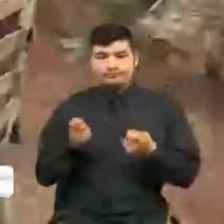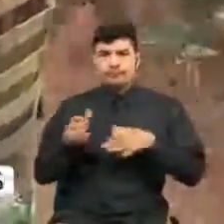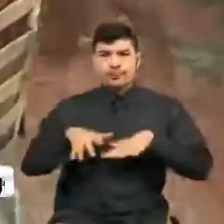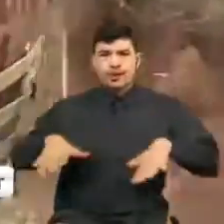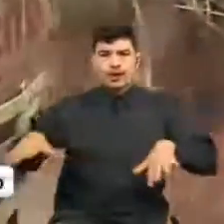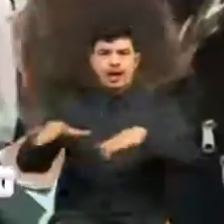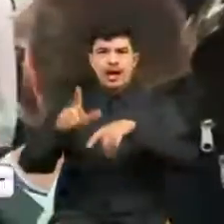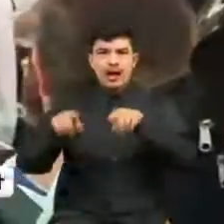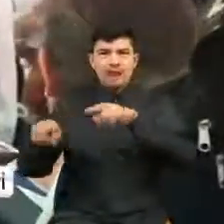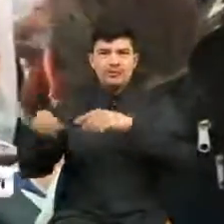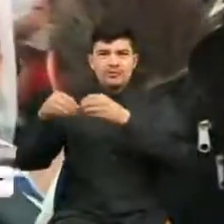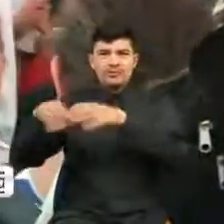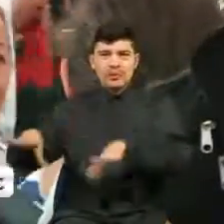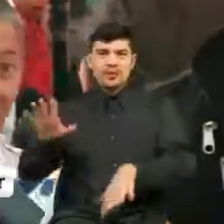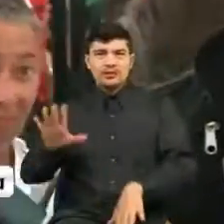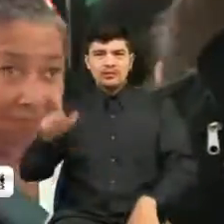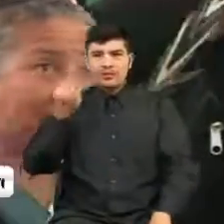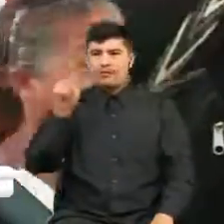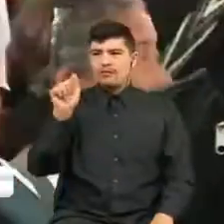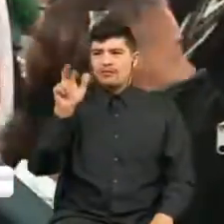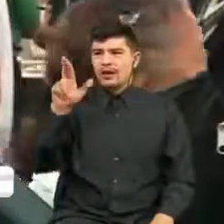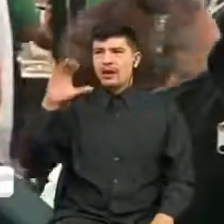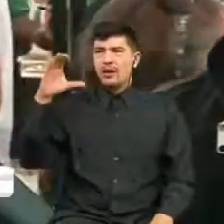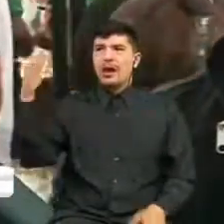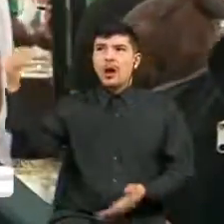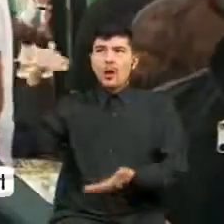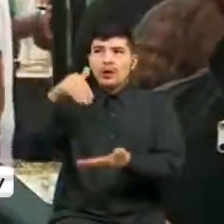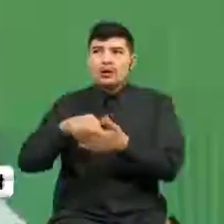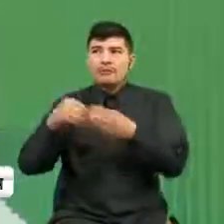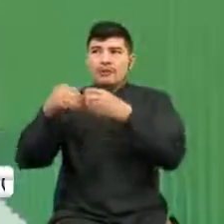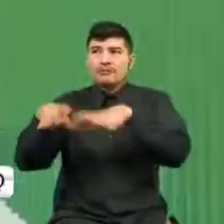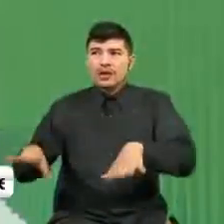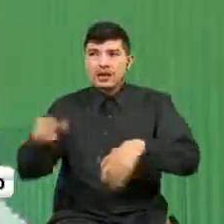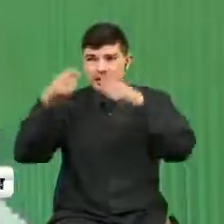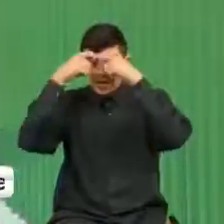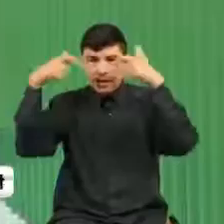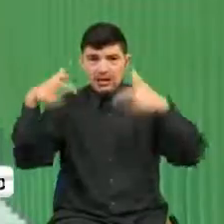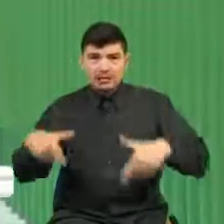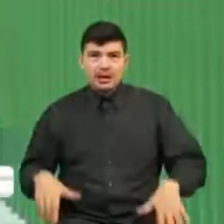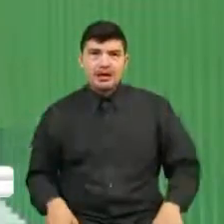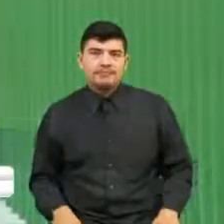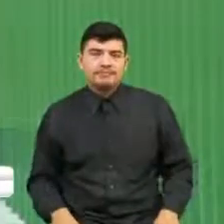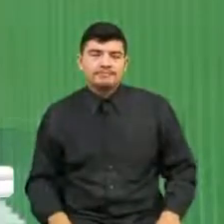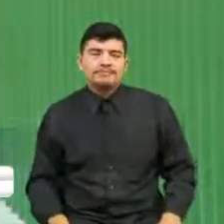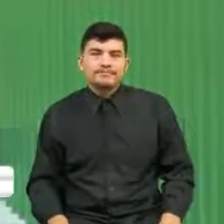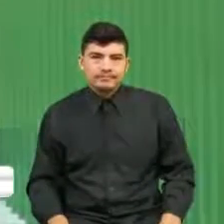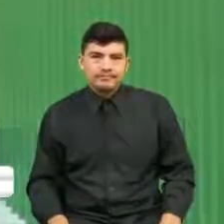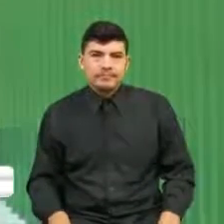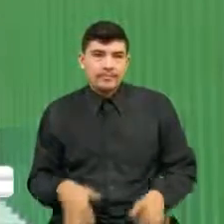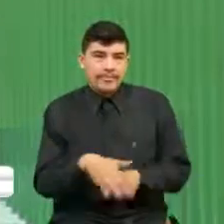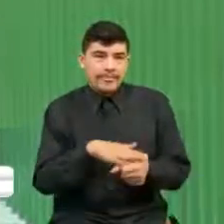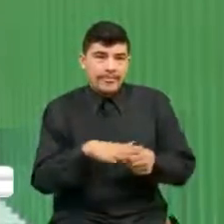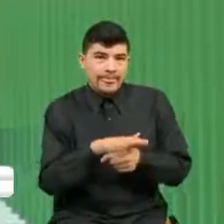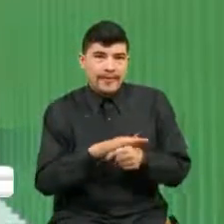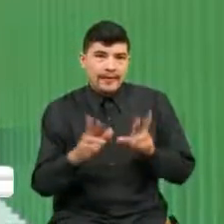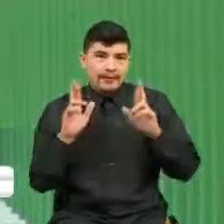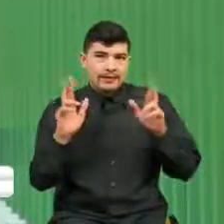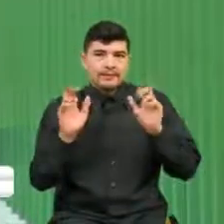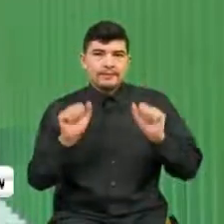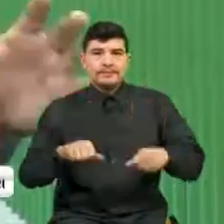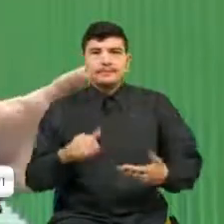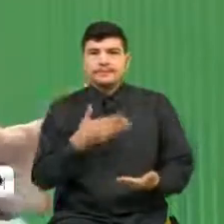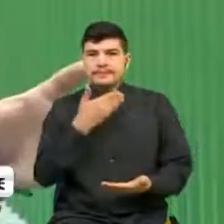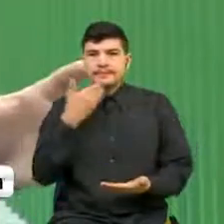que han abandonado la FARC para que no se vuelva a hablar de abandono del Estado. Condiciones que se espera que se mejoren,